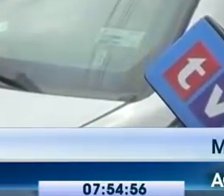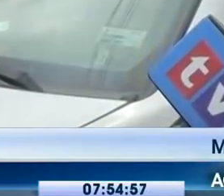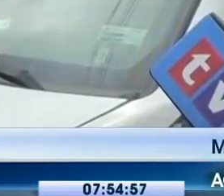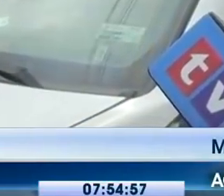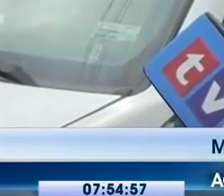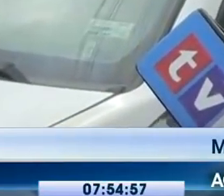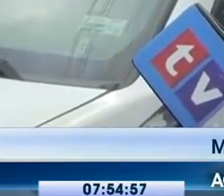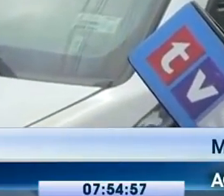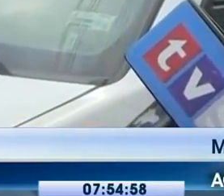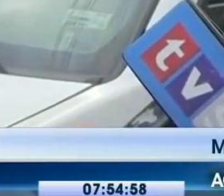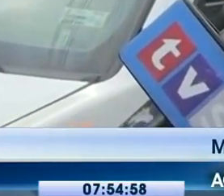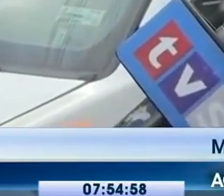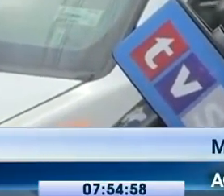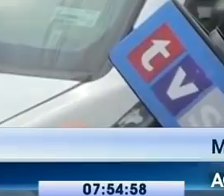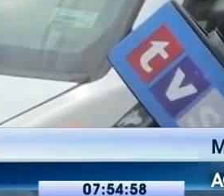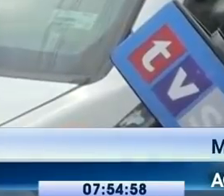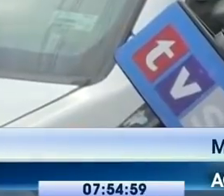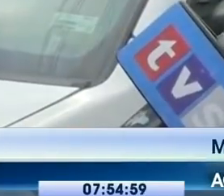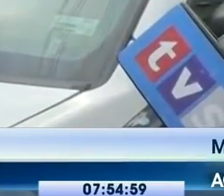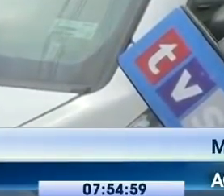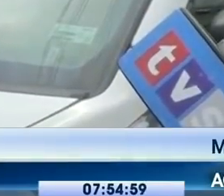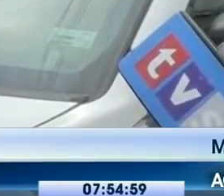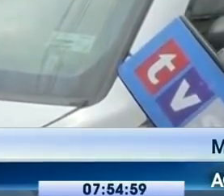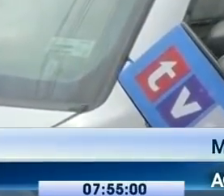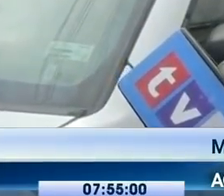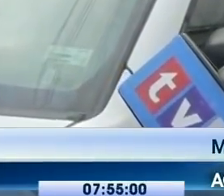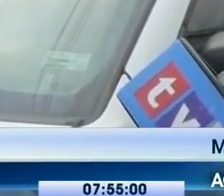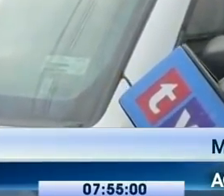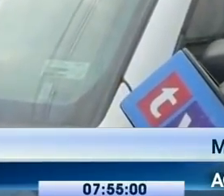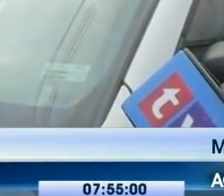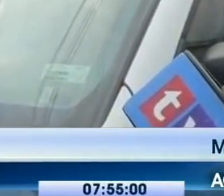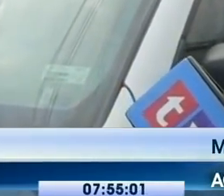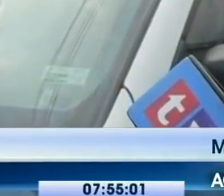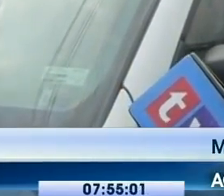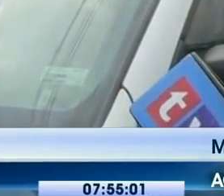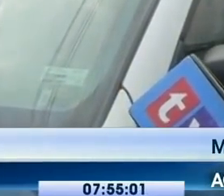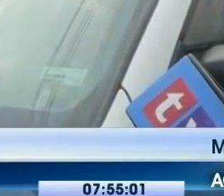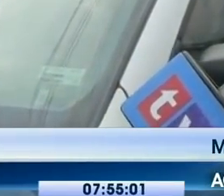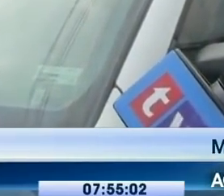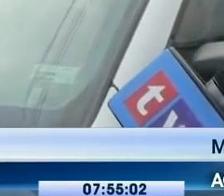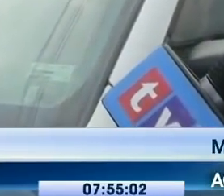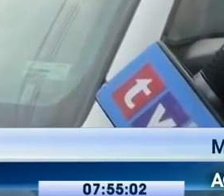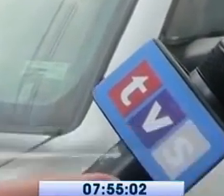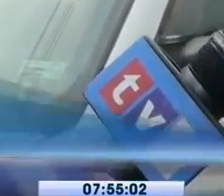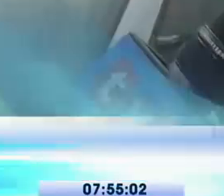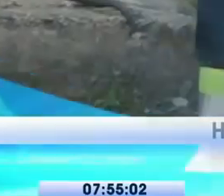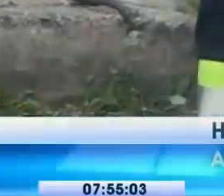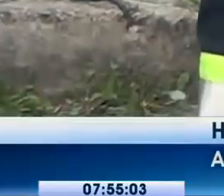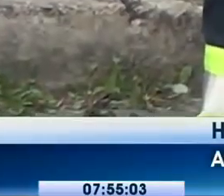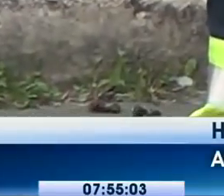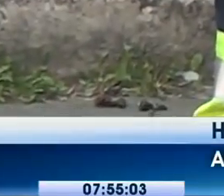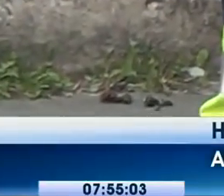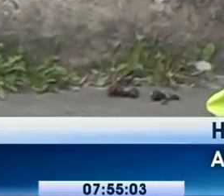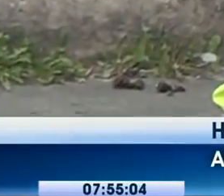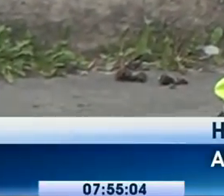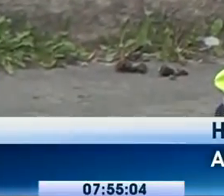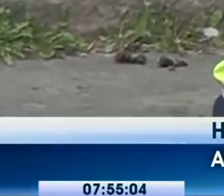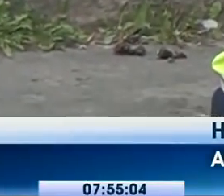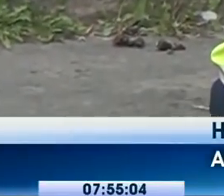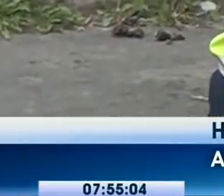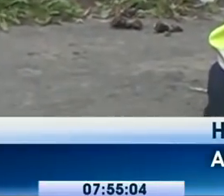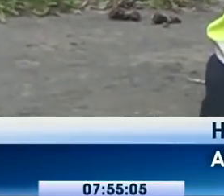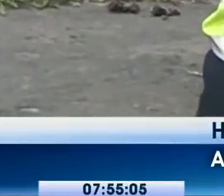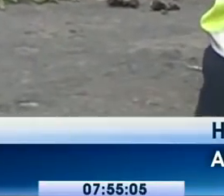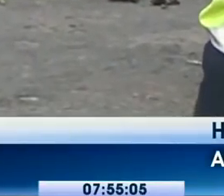saben, corresponden en este caso. Se va a practicar la autopsia a fin de que el médico legista determine la causa de muerte. El desafortunado